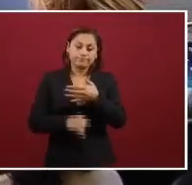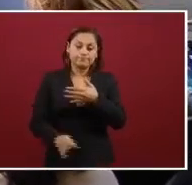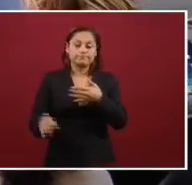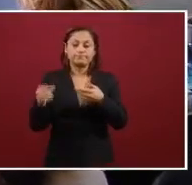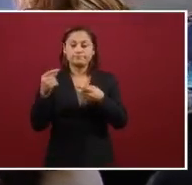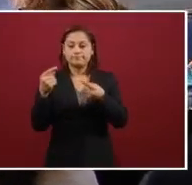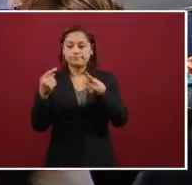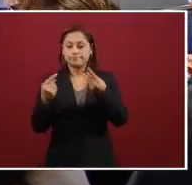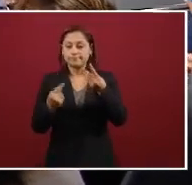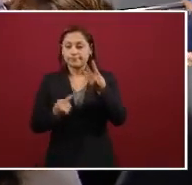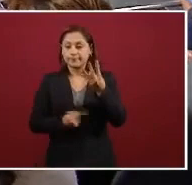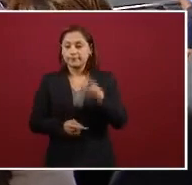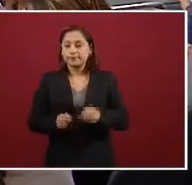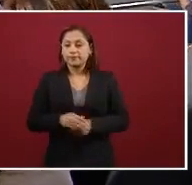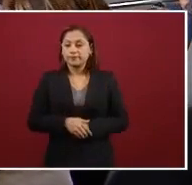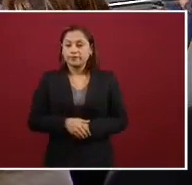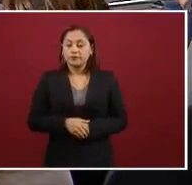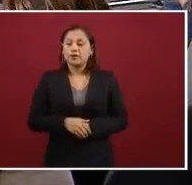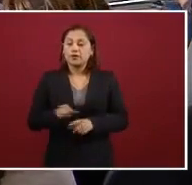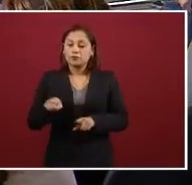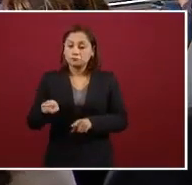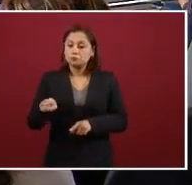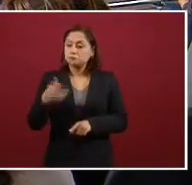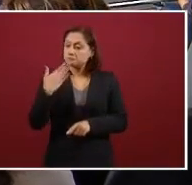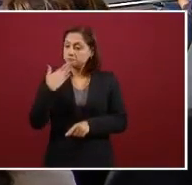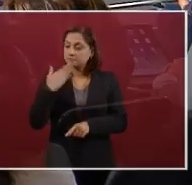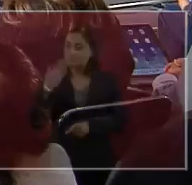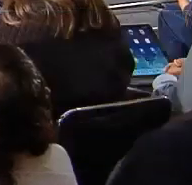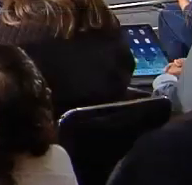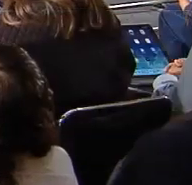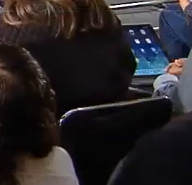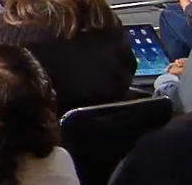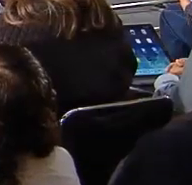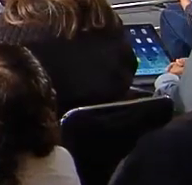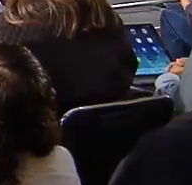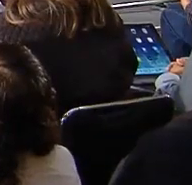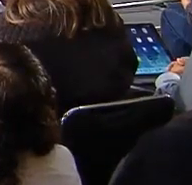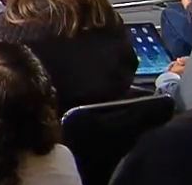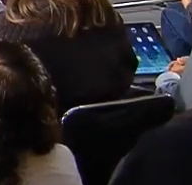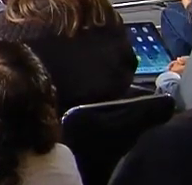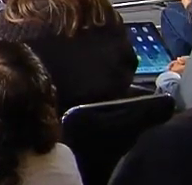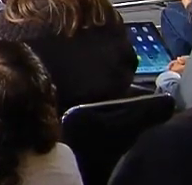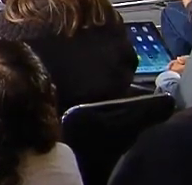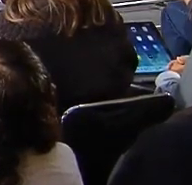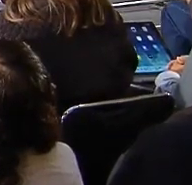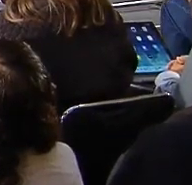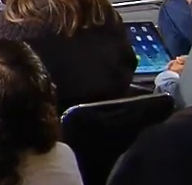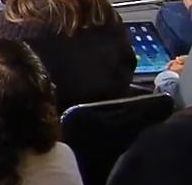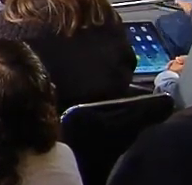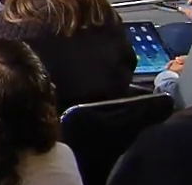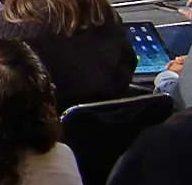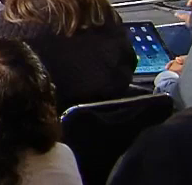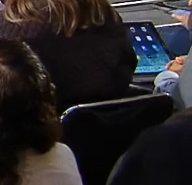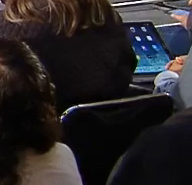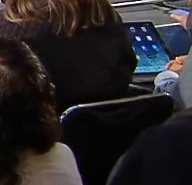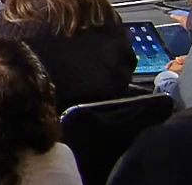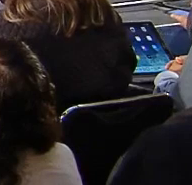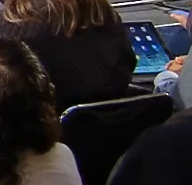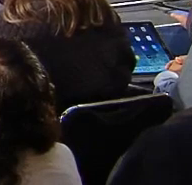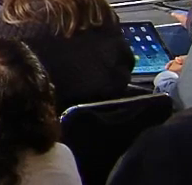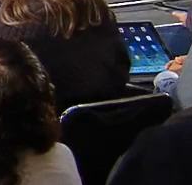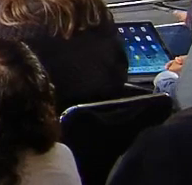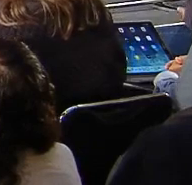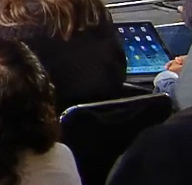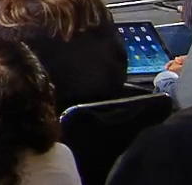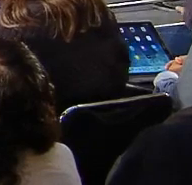También buenas preguntas y bien contestadas. Si les parece,